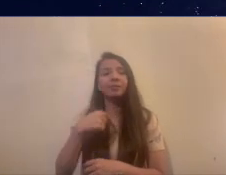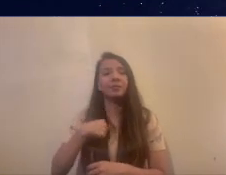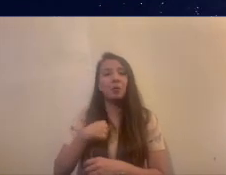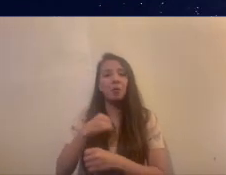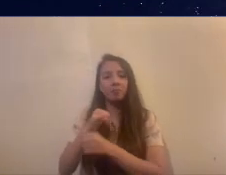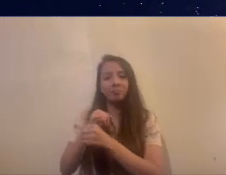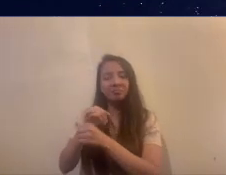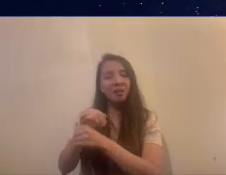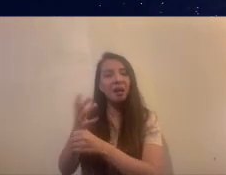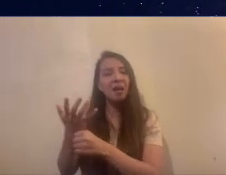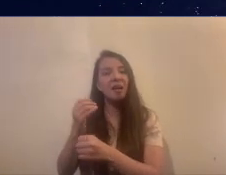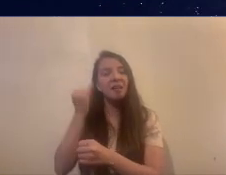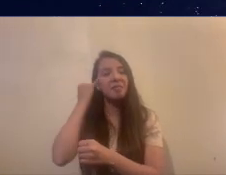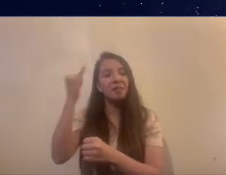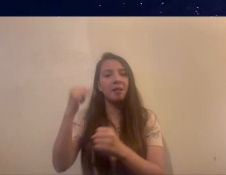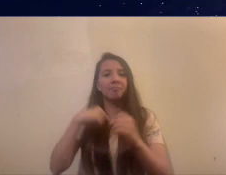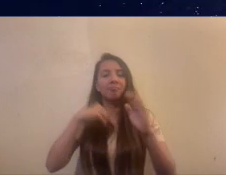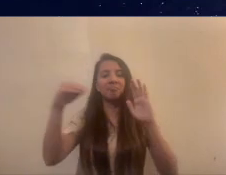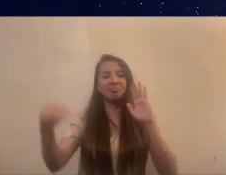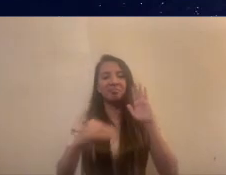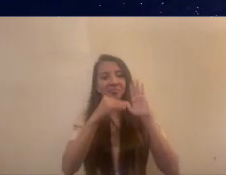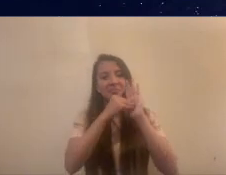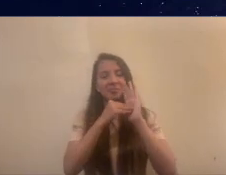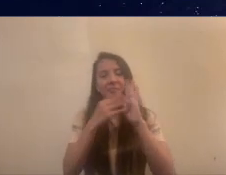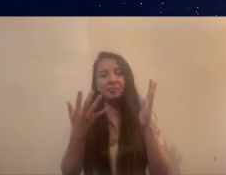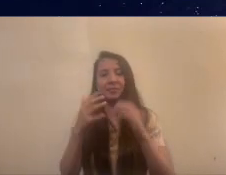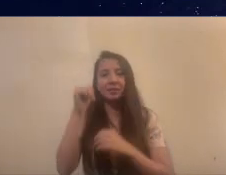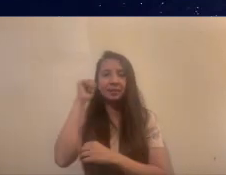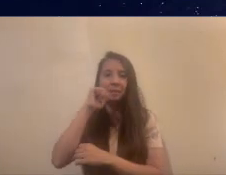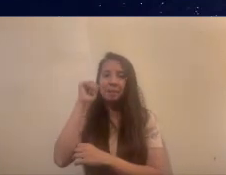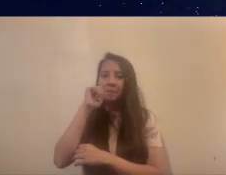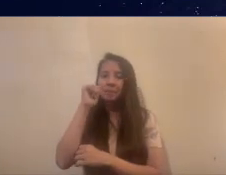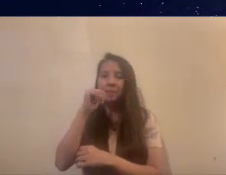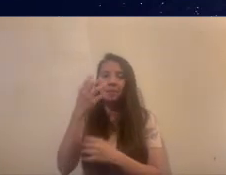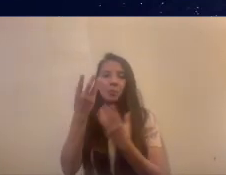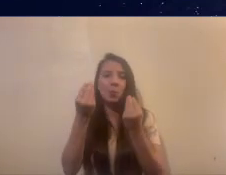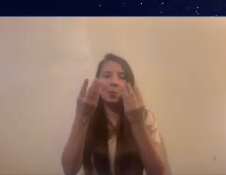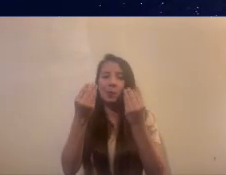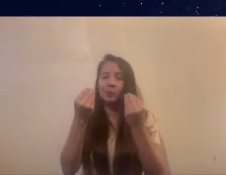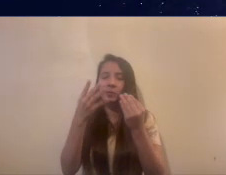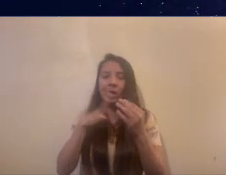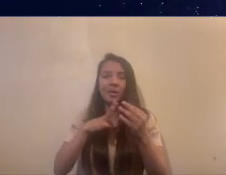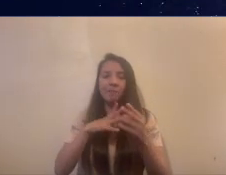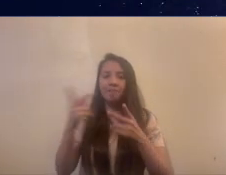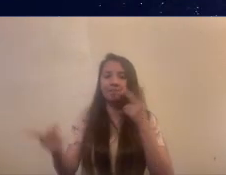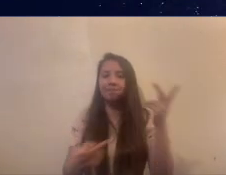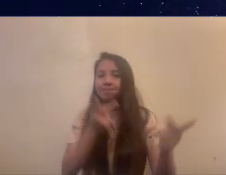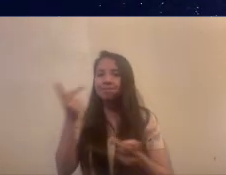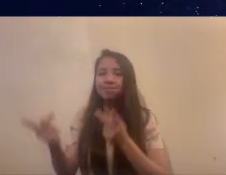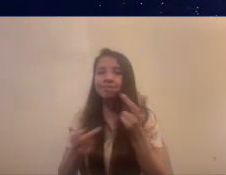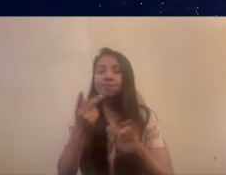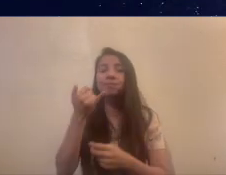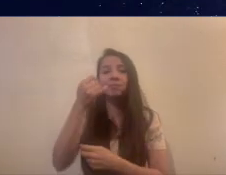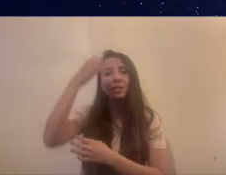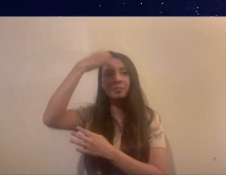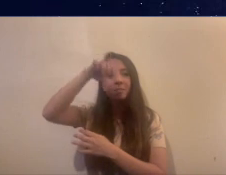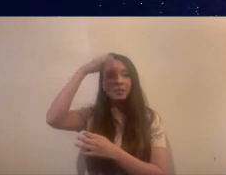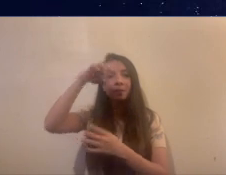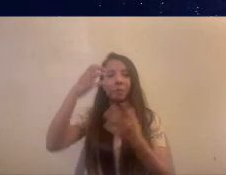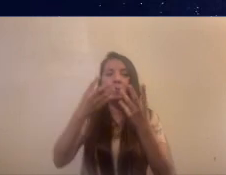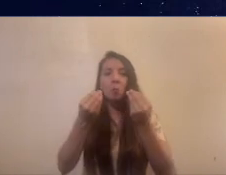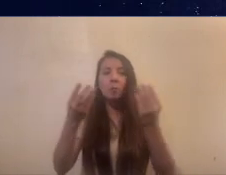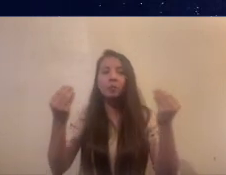dedo para este experimento, y me parece que, bueno, como siempre son muchas las preguntas y